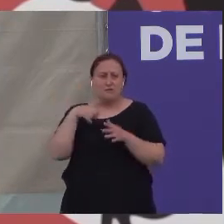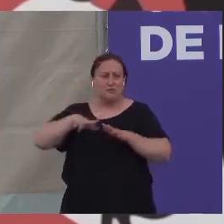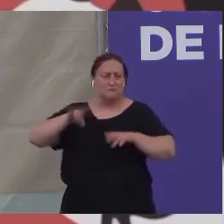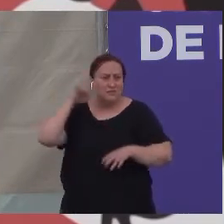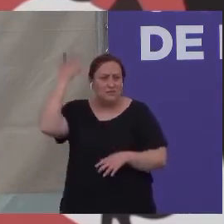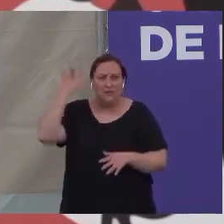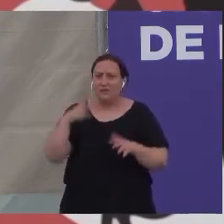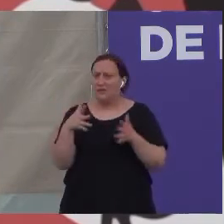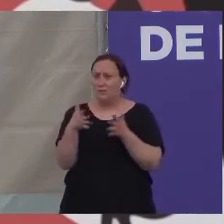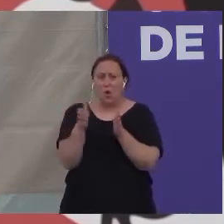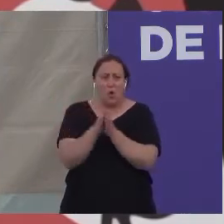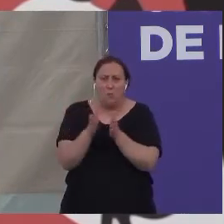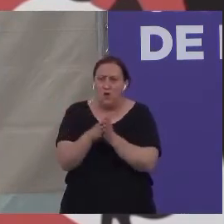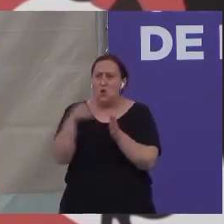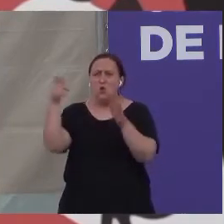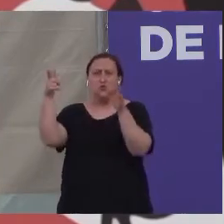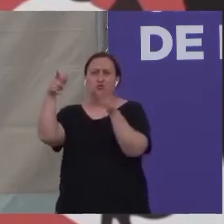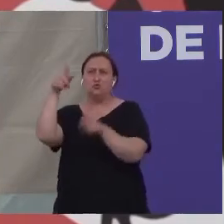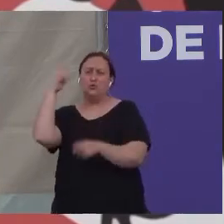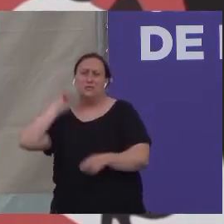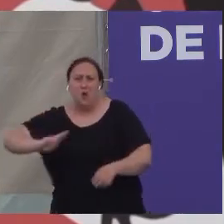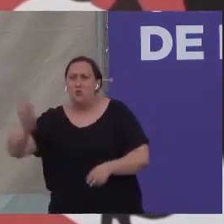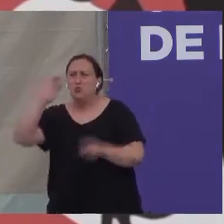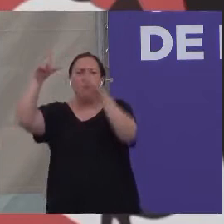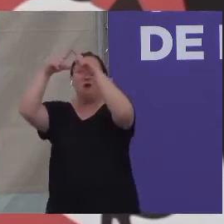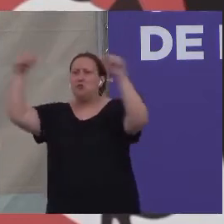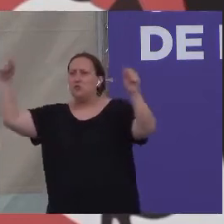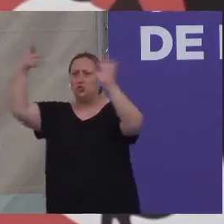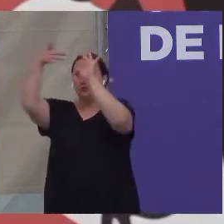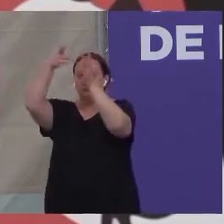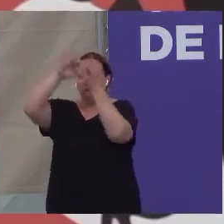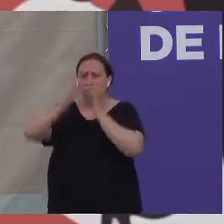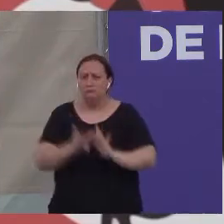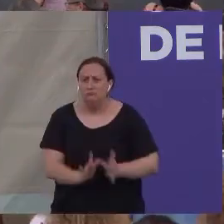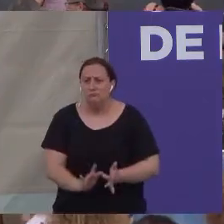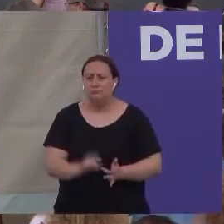con nuestros compañeros de Sagunto, nuestros compañeros de la Val d'Uixó.